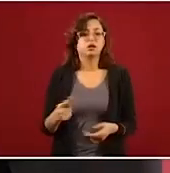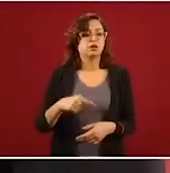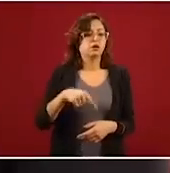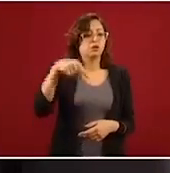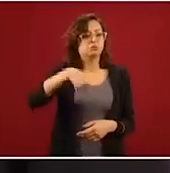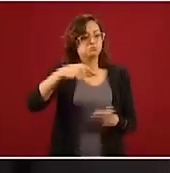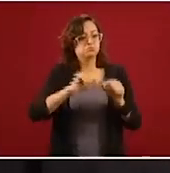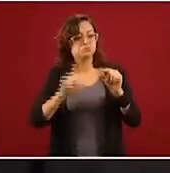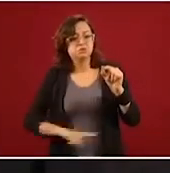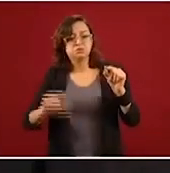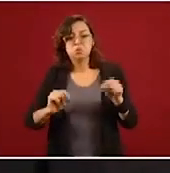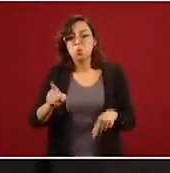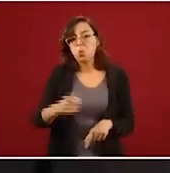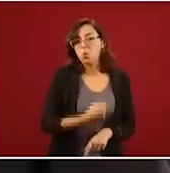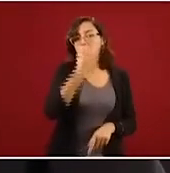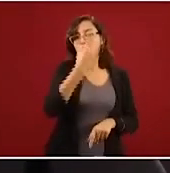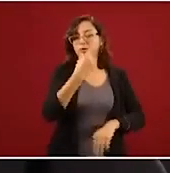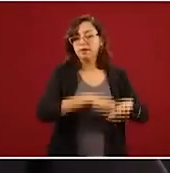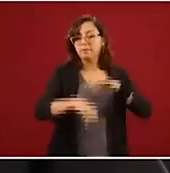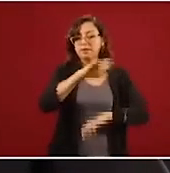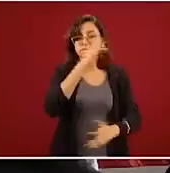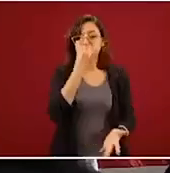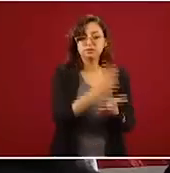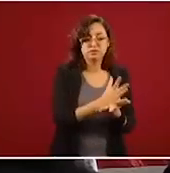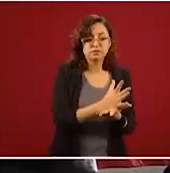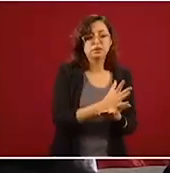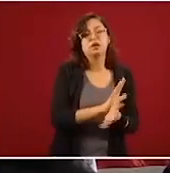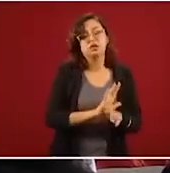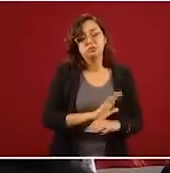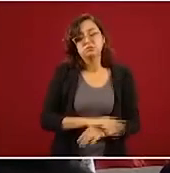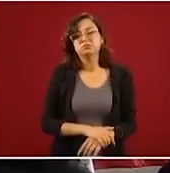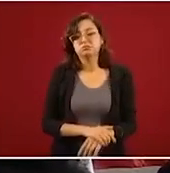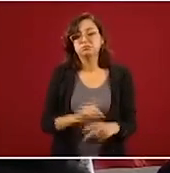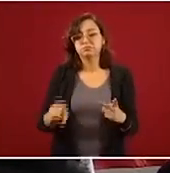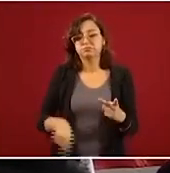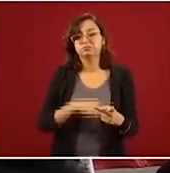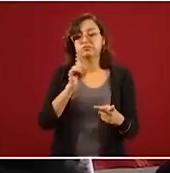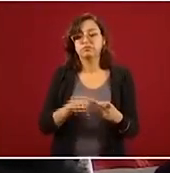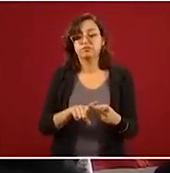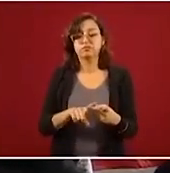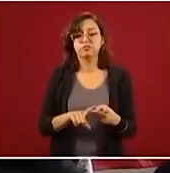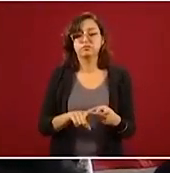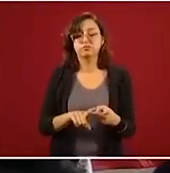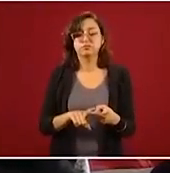monopolios en el país o